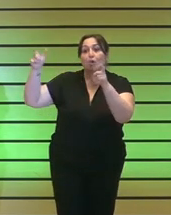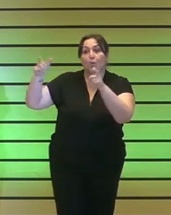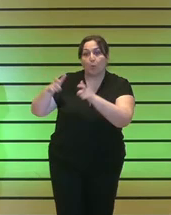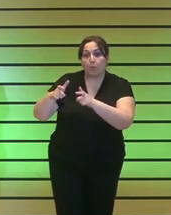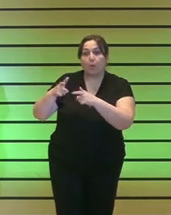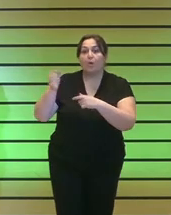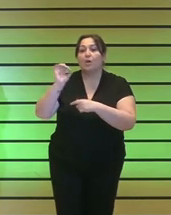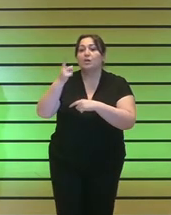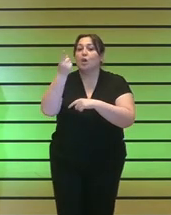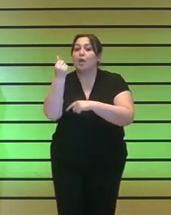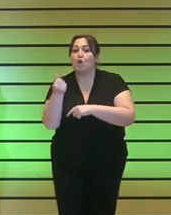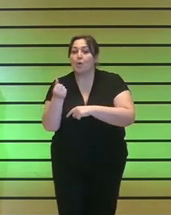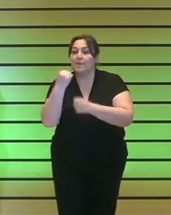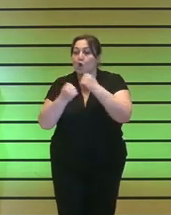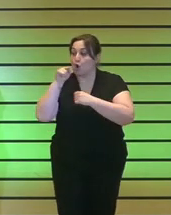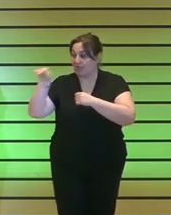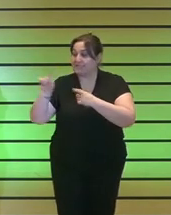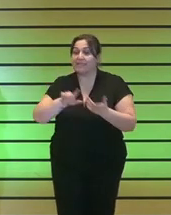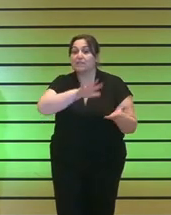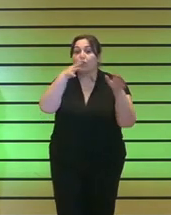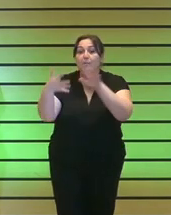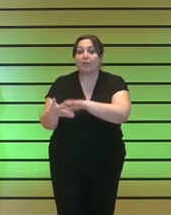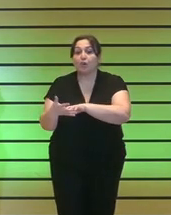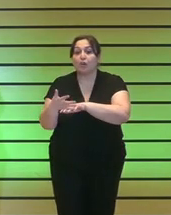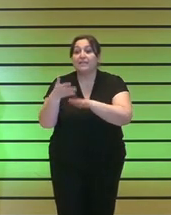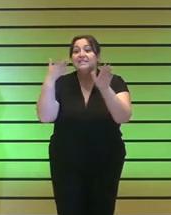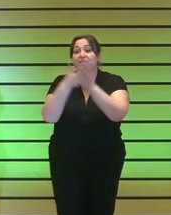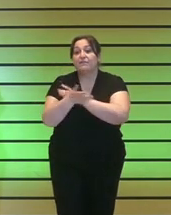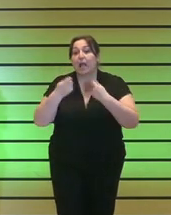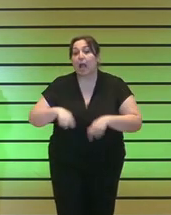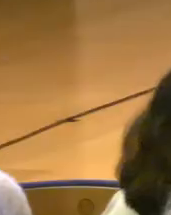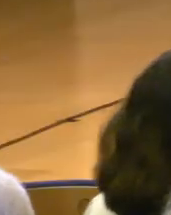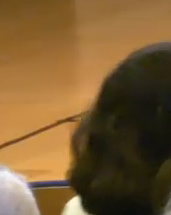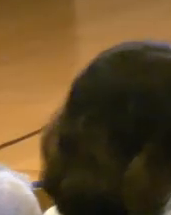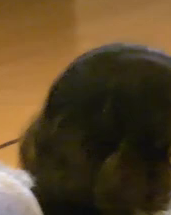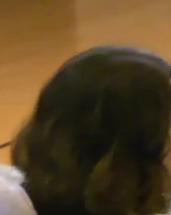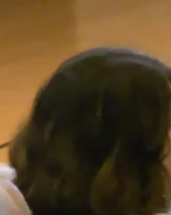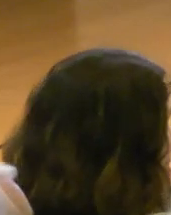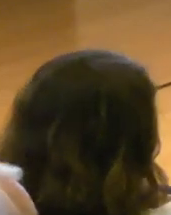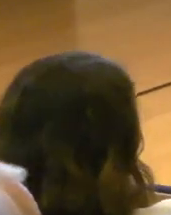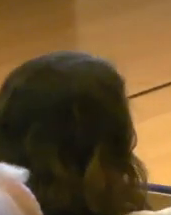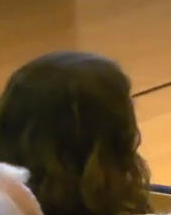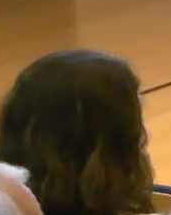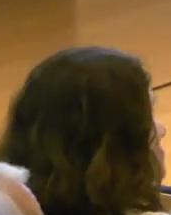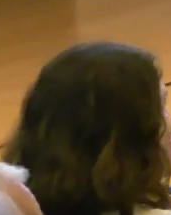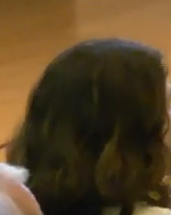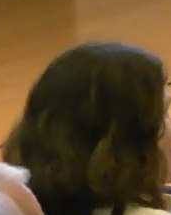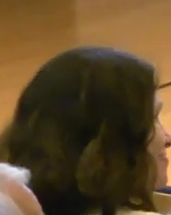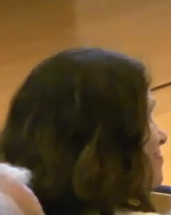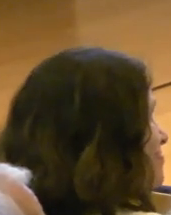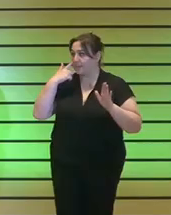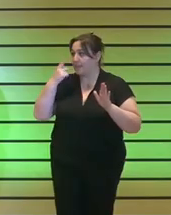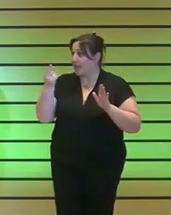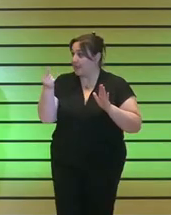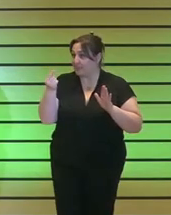económico esta transformación conlleva Un aumento del gasto a ver el aumento